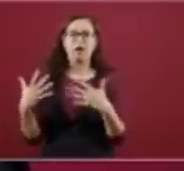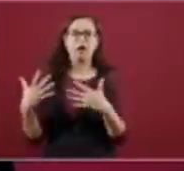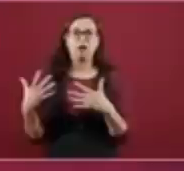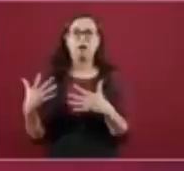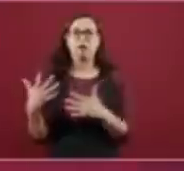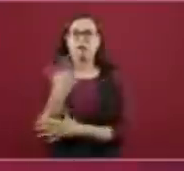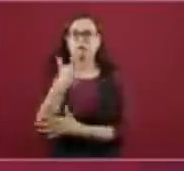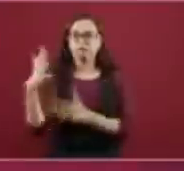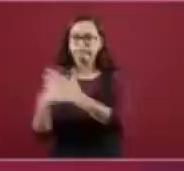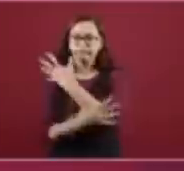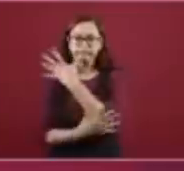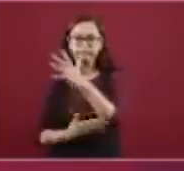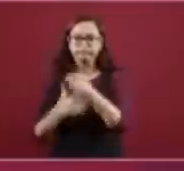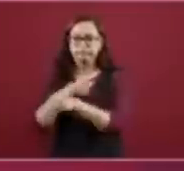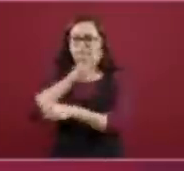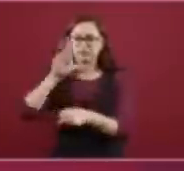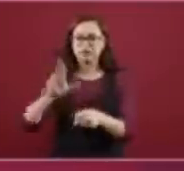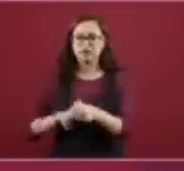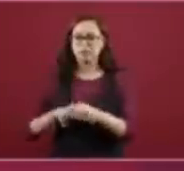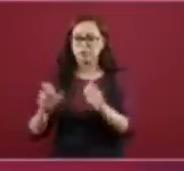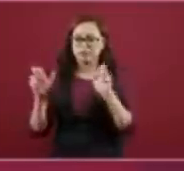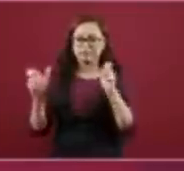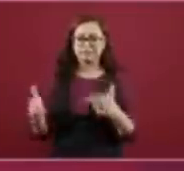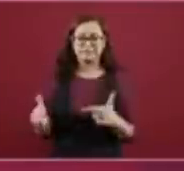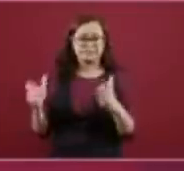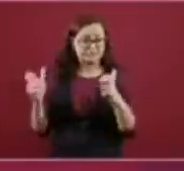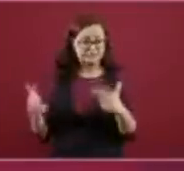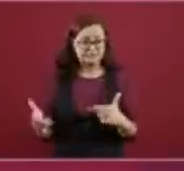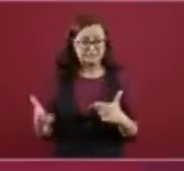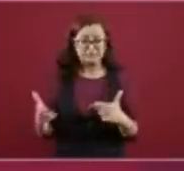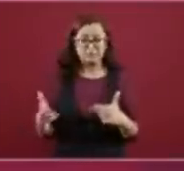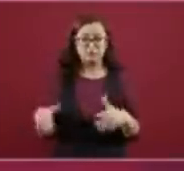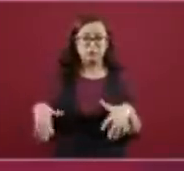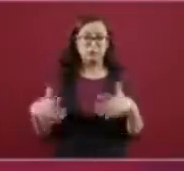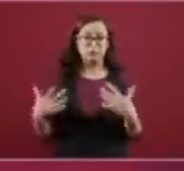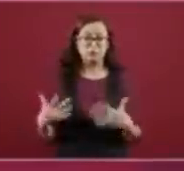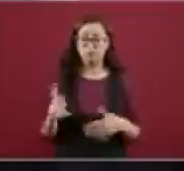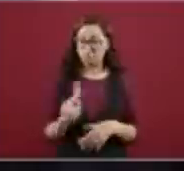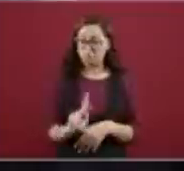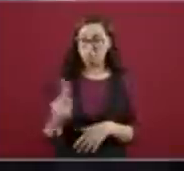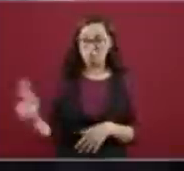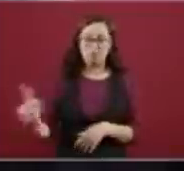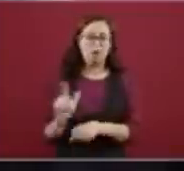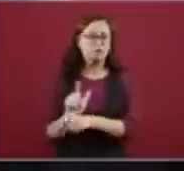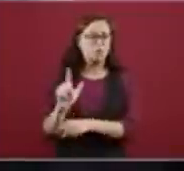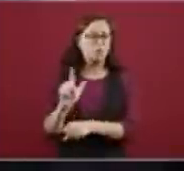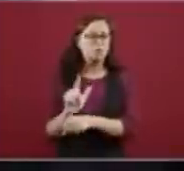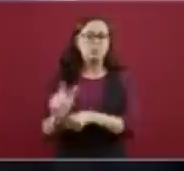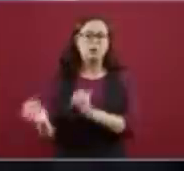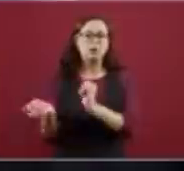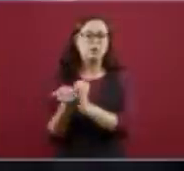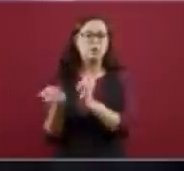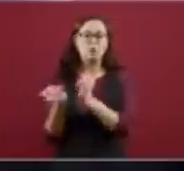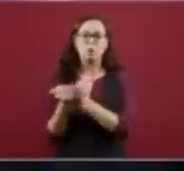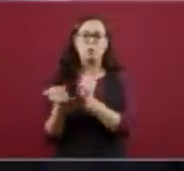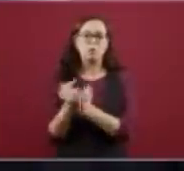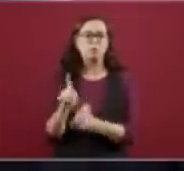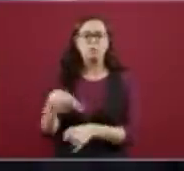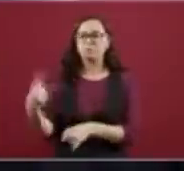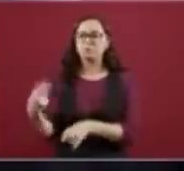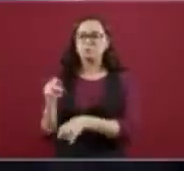la naturaleza de Chiapas es similar a la de Guatemala, a la de El